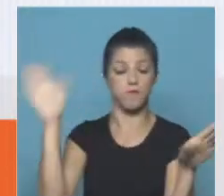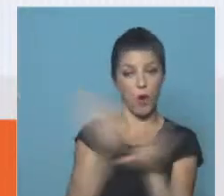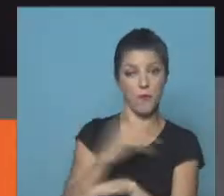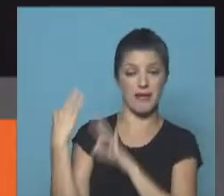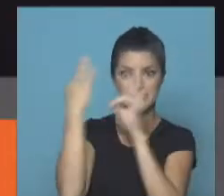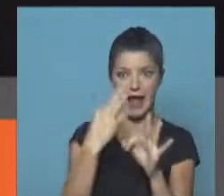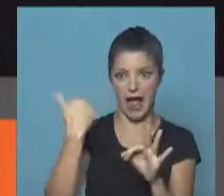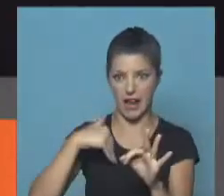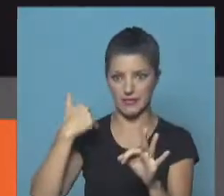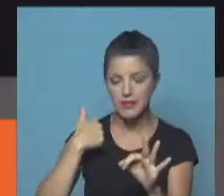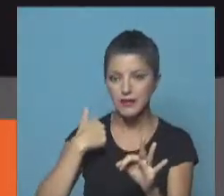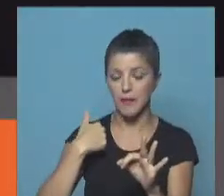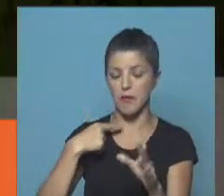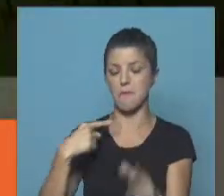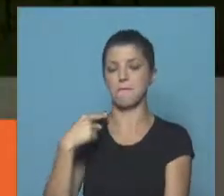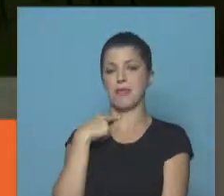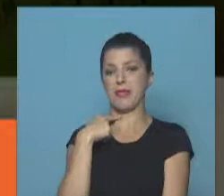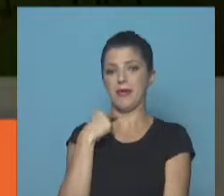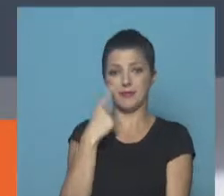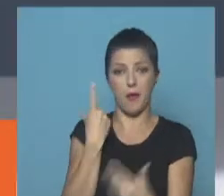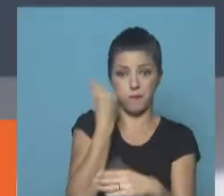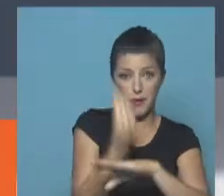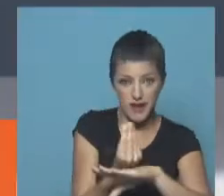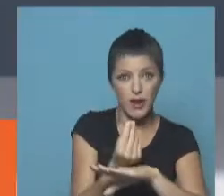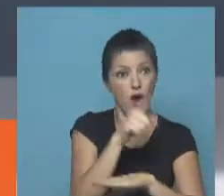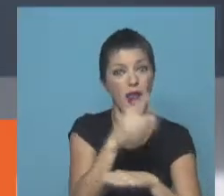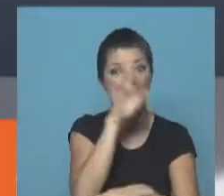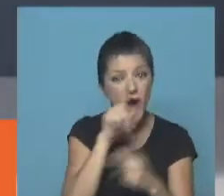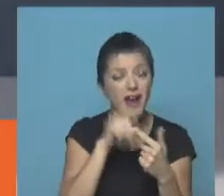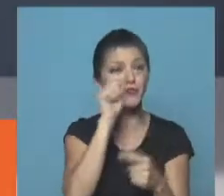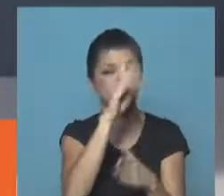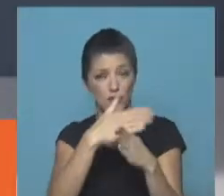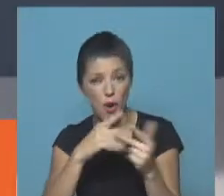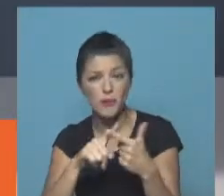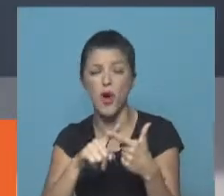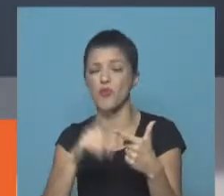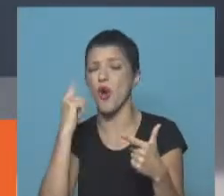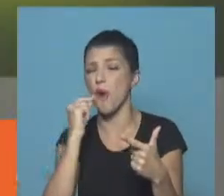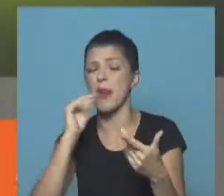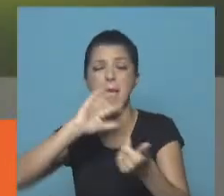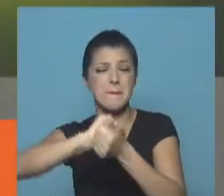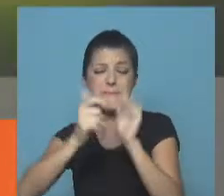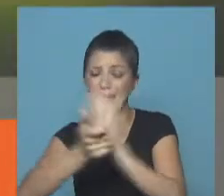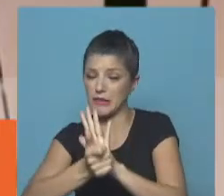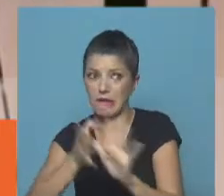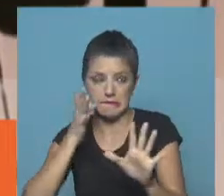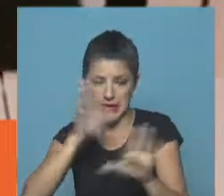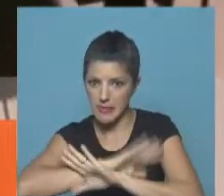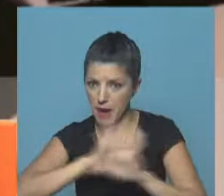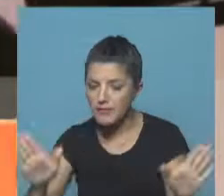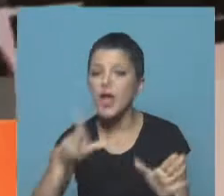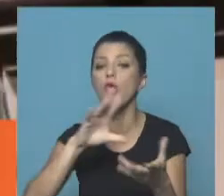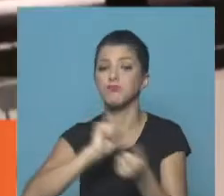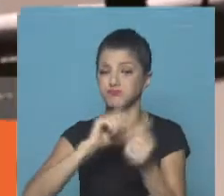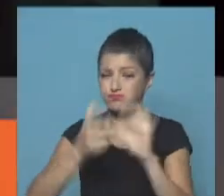se la lleva a él, porque terminará viviendo con Sofía, con el novio de Sofía, un artista plástico insoportable a cargo de Rafael Spregelburg, y la asistente del